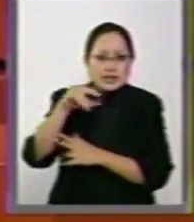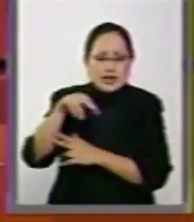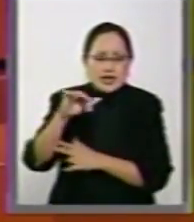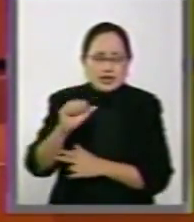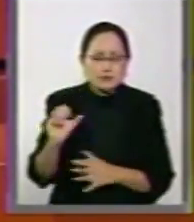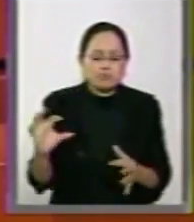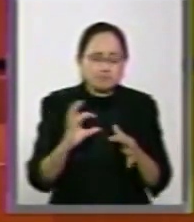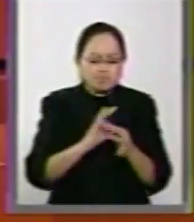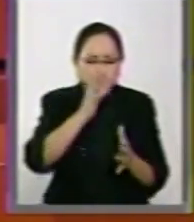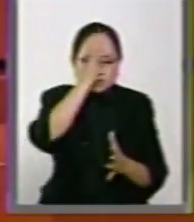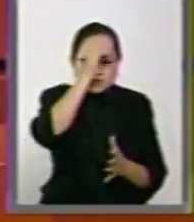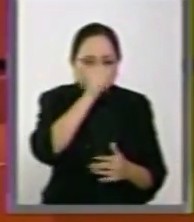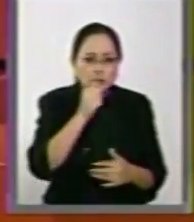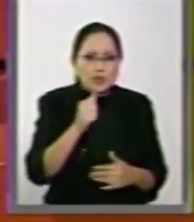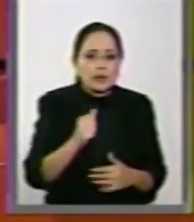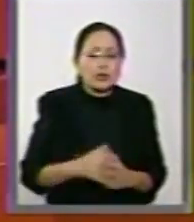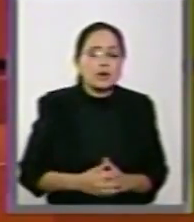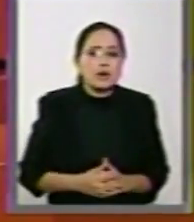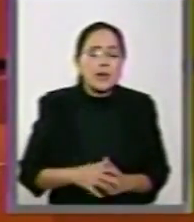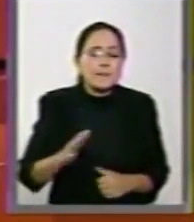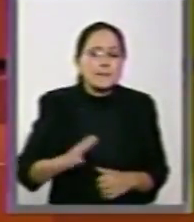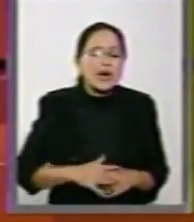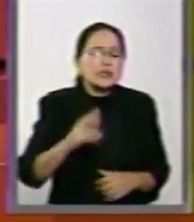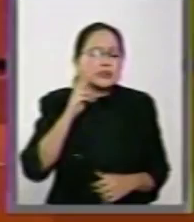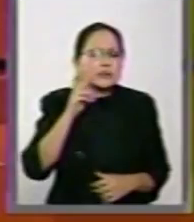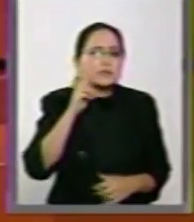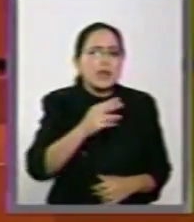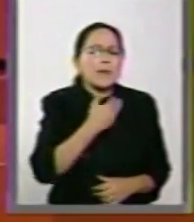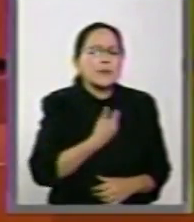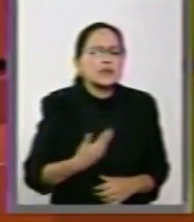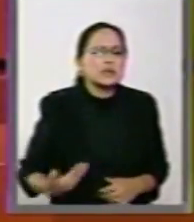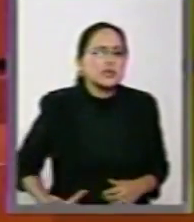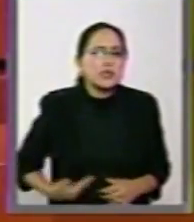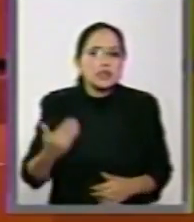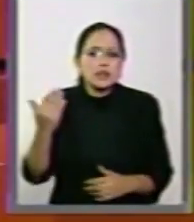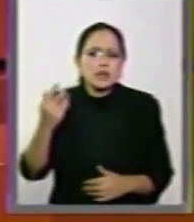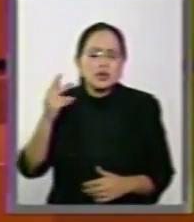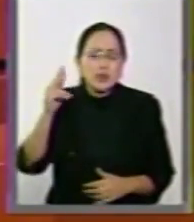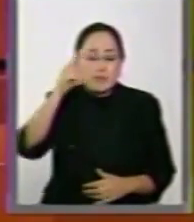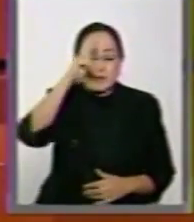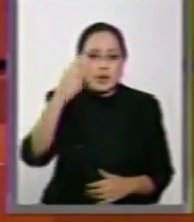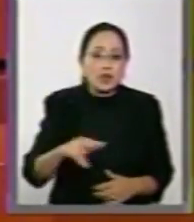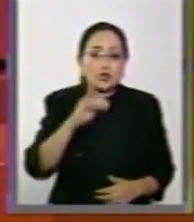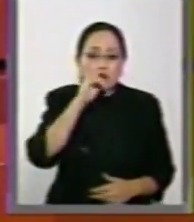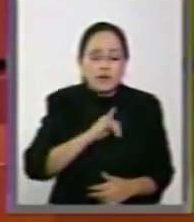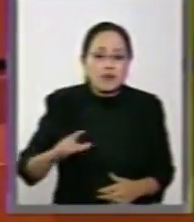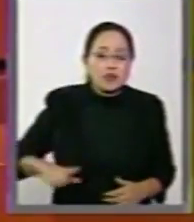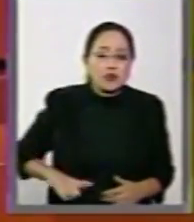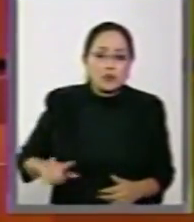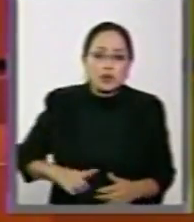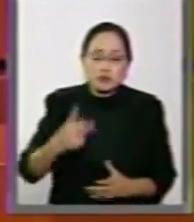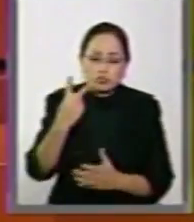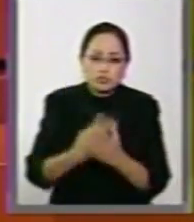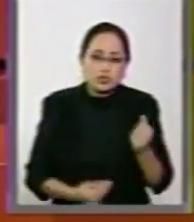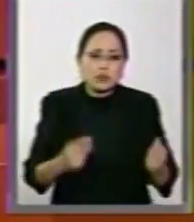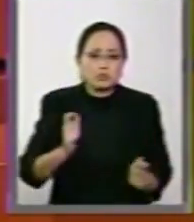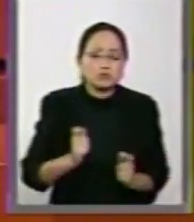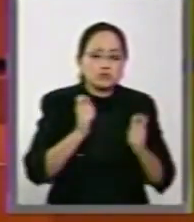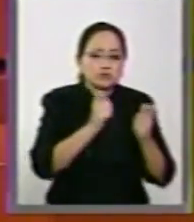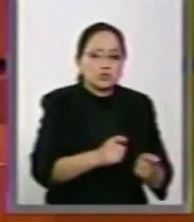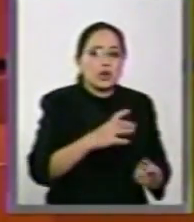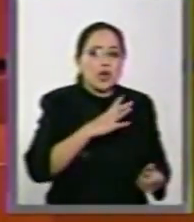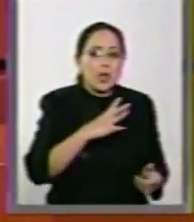que más allá también de pedirle al presidente de la República y al jefe de gobierno que nombren a